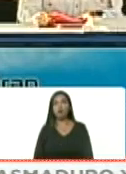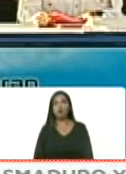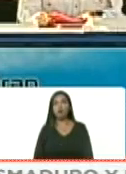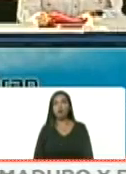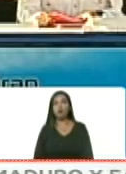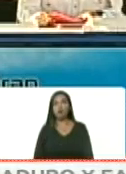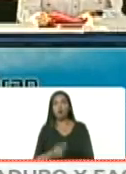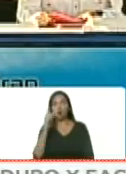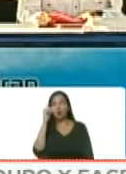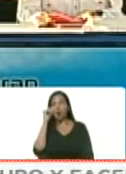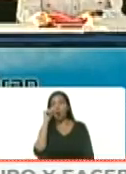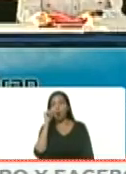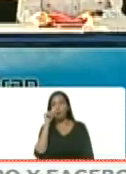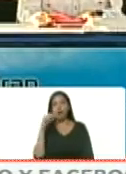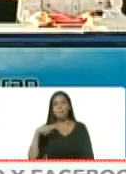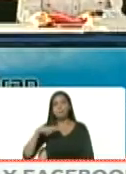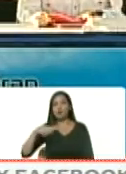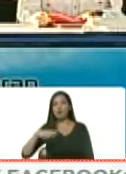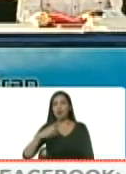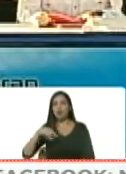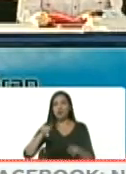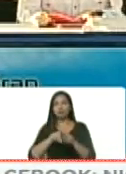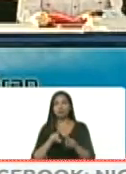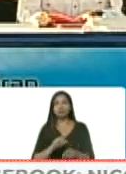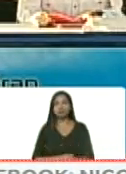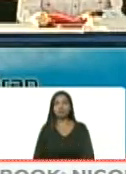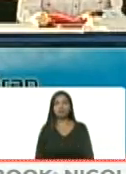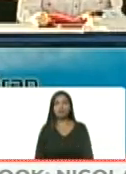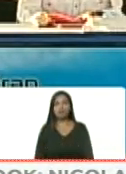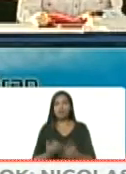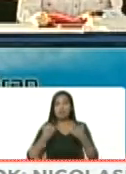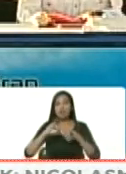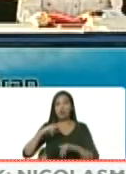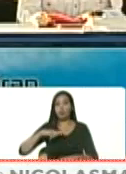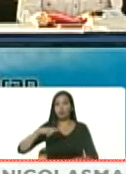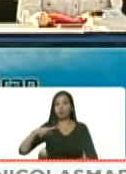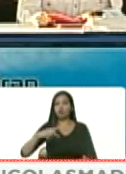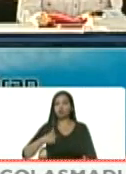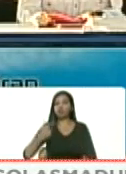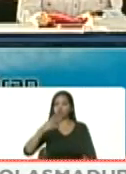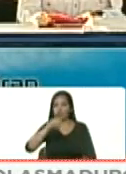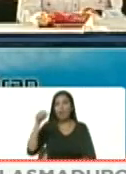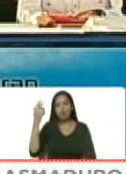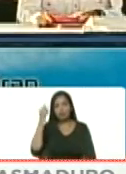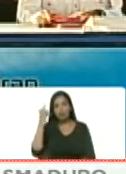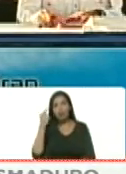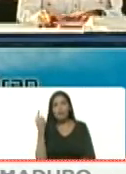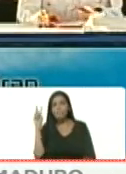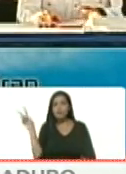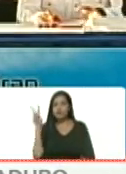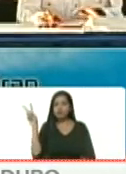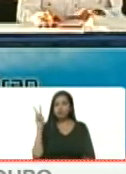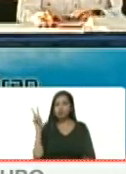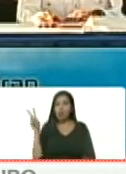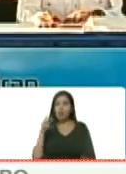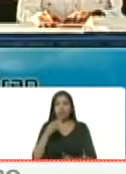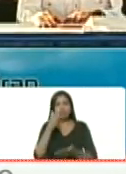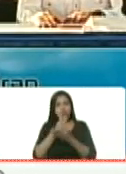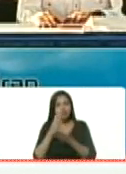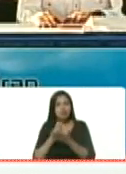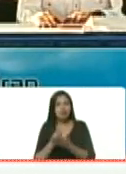compañero, compañero Hipólito Abreu, hijo de portugueses, como saben ustedes, sí. Venezuela ha sido